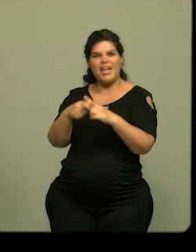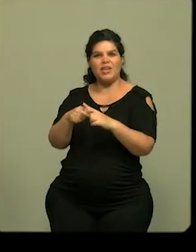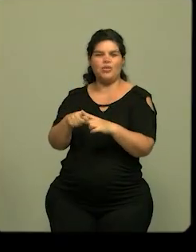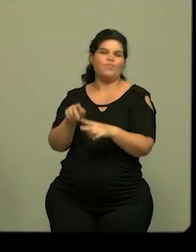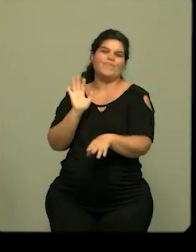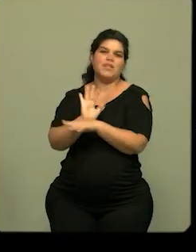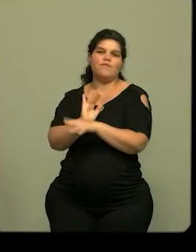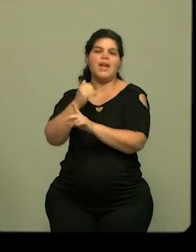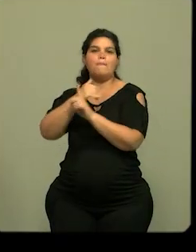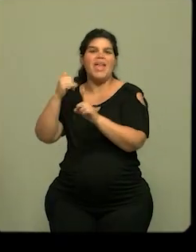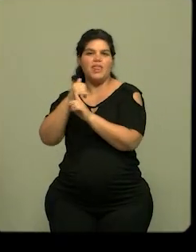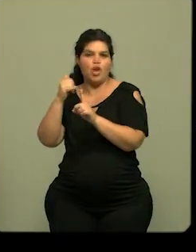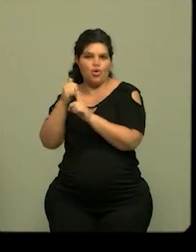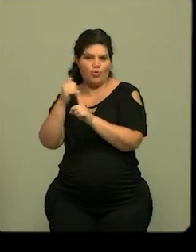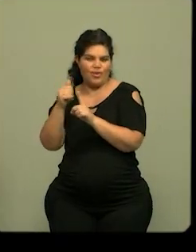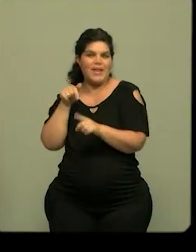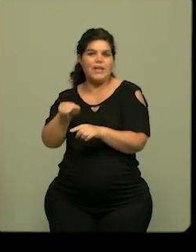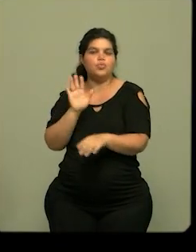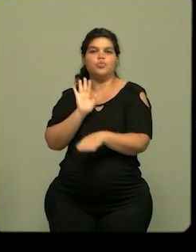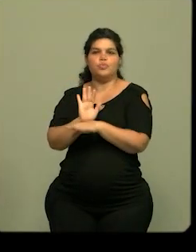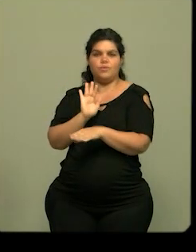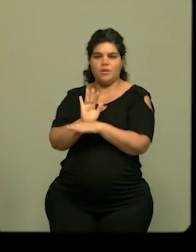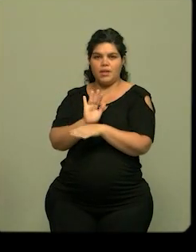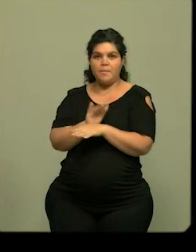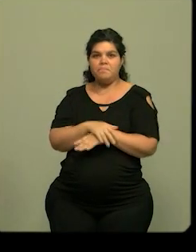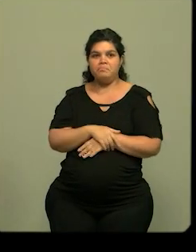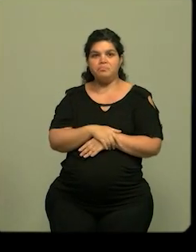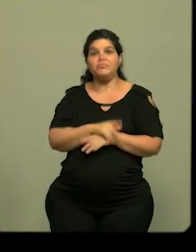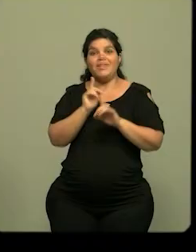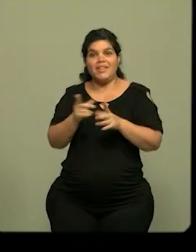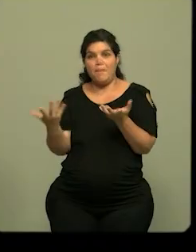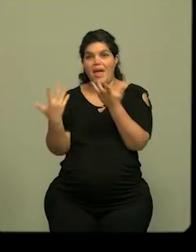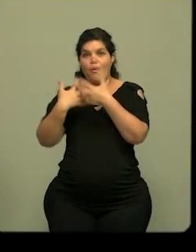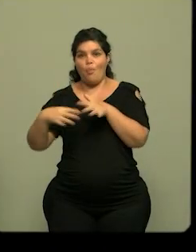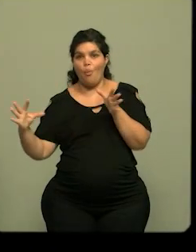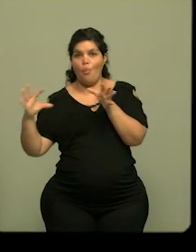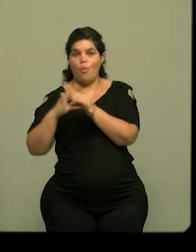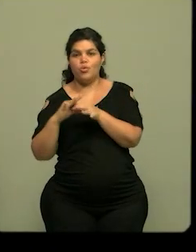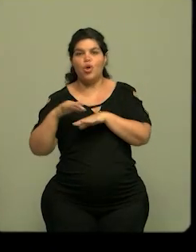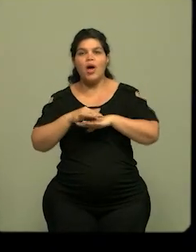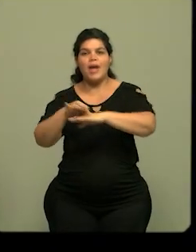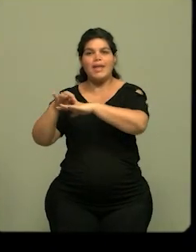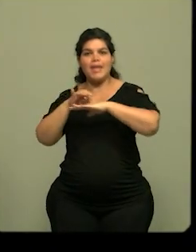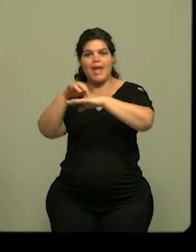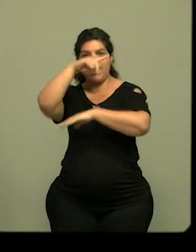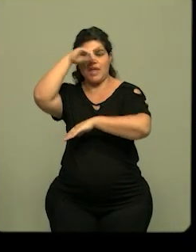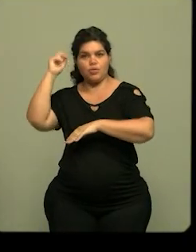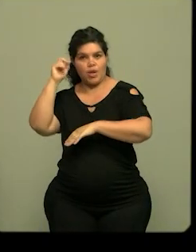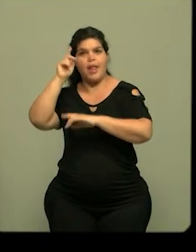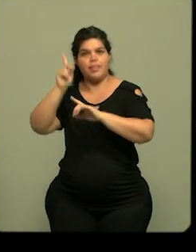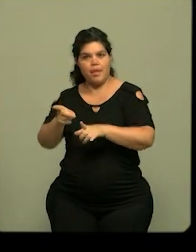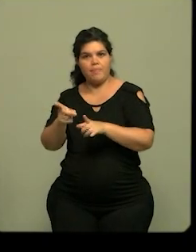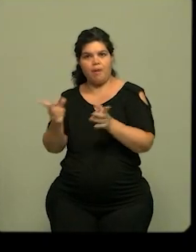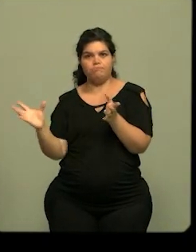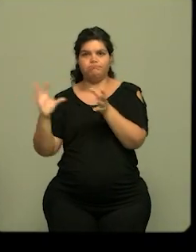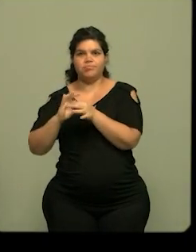posibilidad de otorgar el título de guía a nivel nacional. ¿Por qué? Porque el mundo también